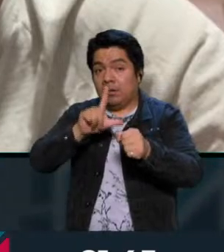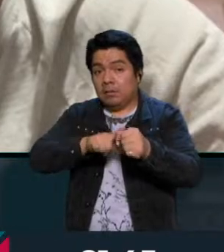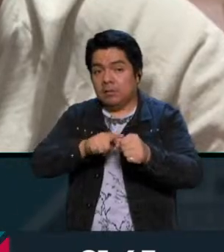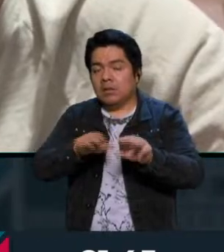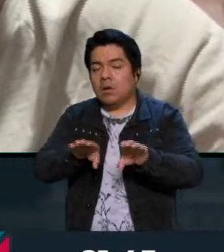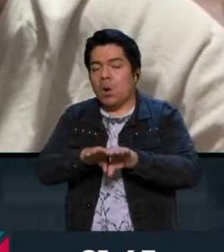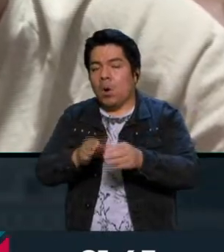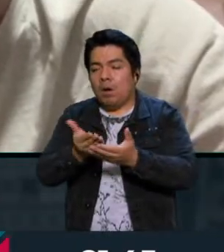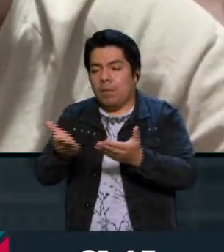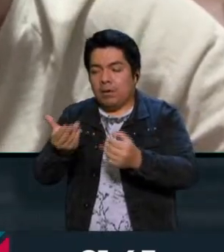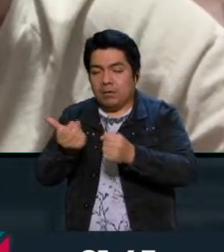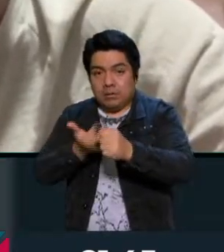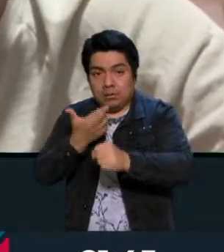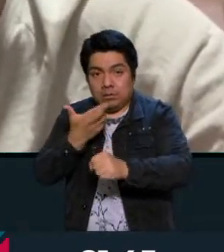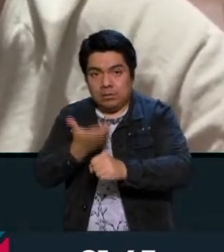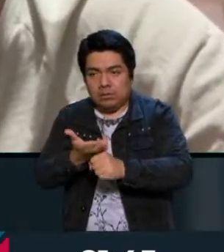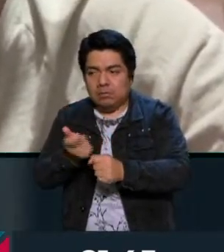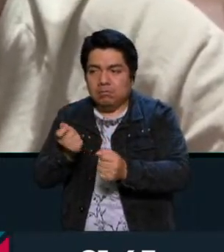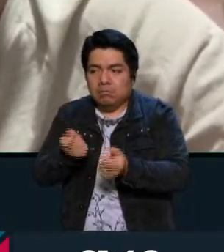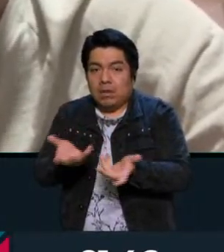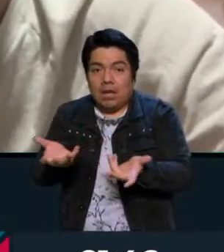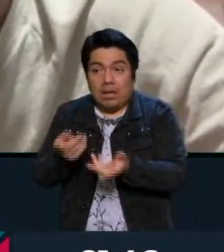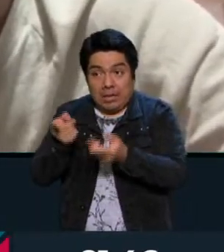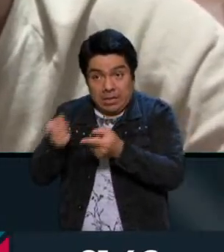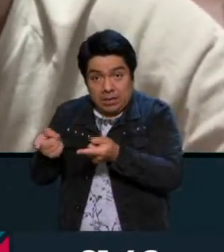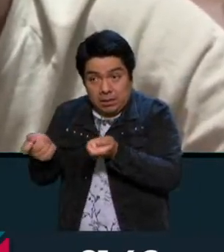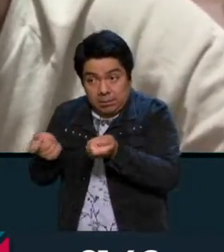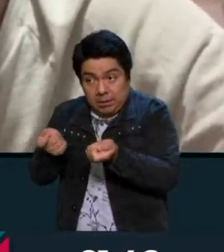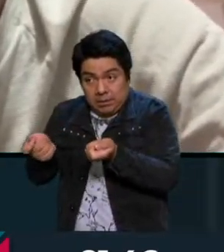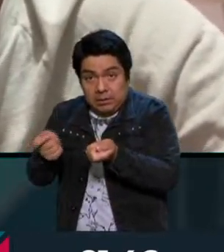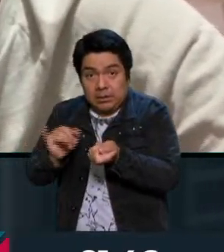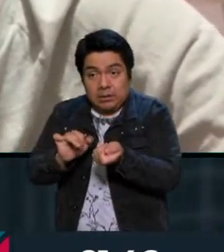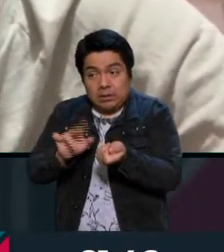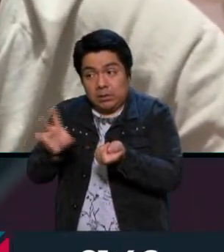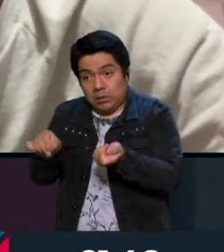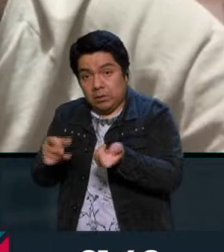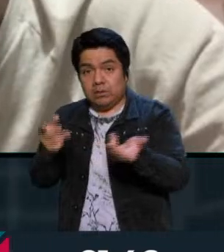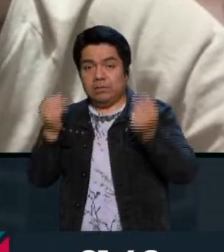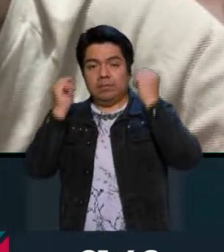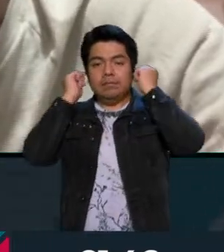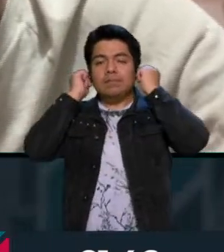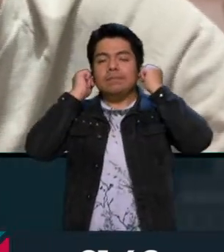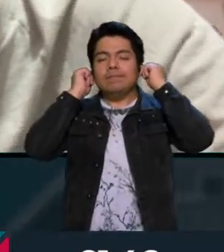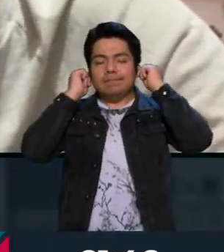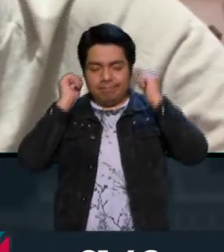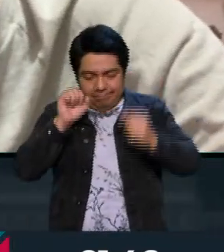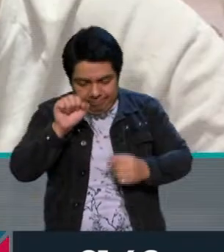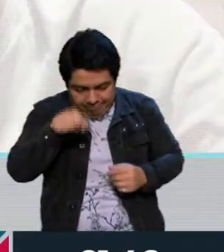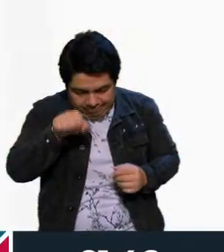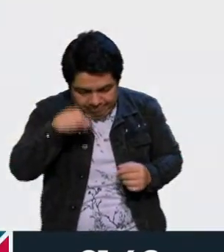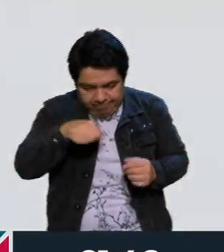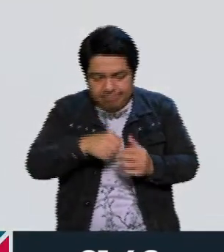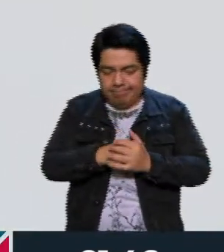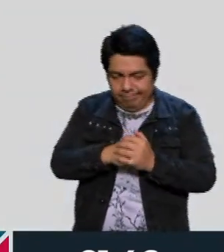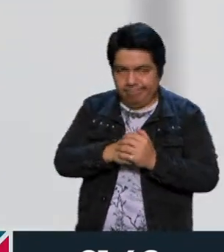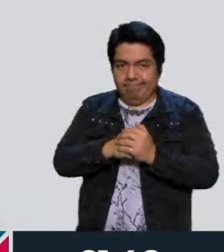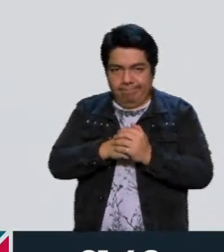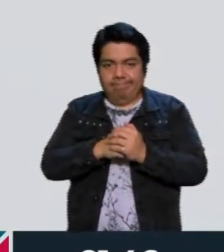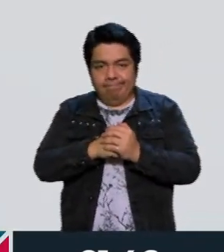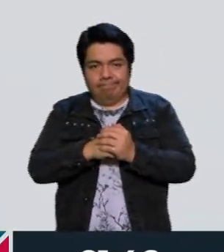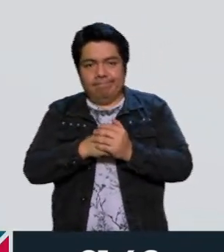de esa secretaría y si será esta instancia la encargada de estas tareas? Así es, esto es parte de una